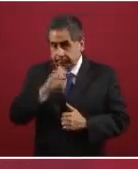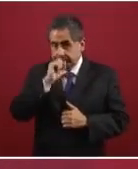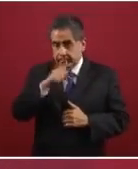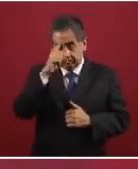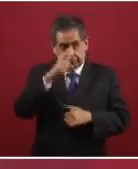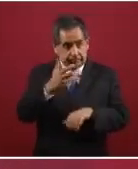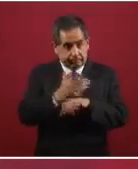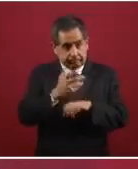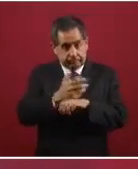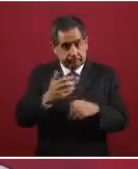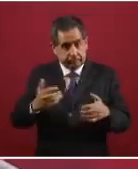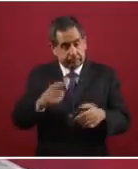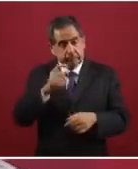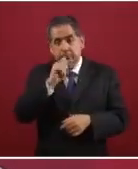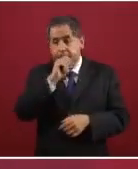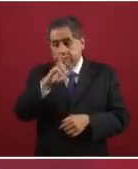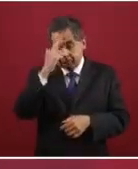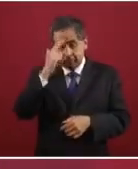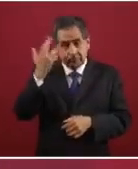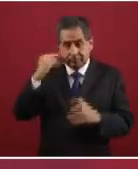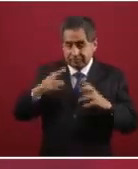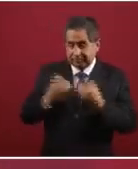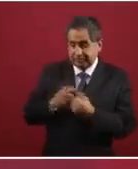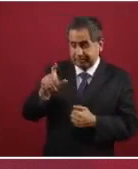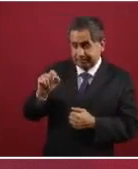ciudadanos norteamericanos, no olvidemos que de los 20